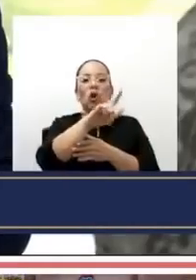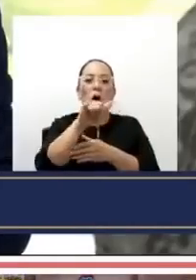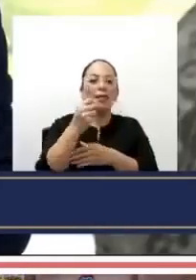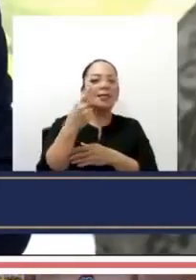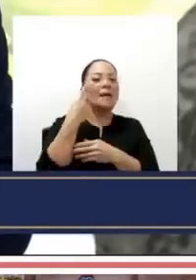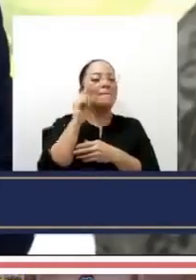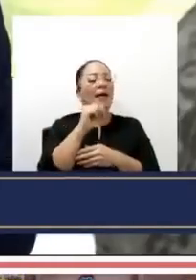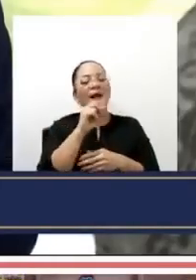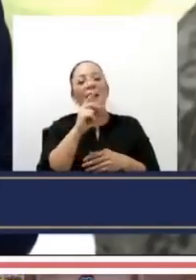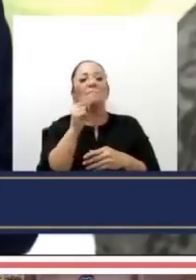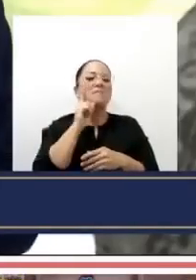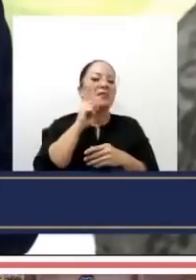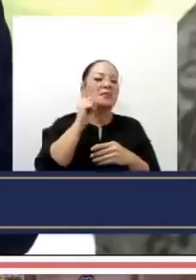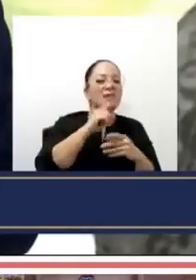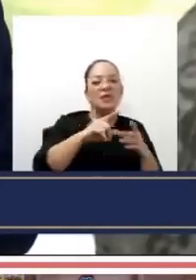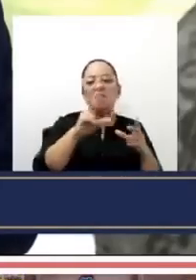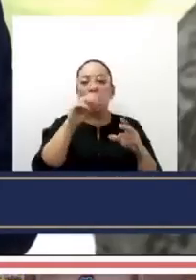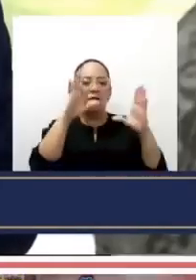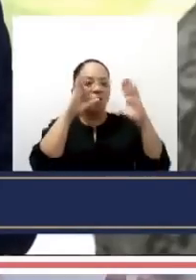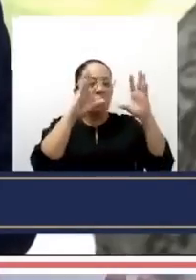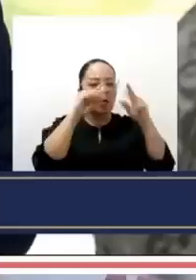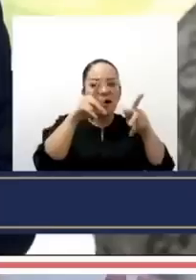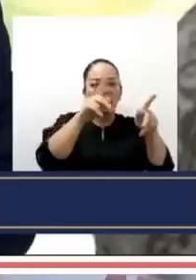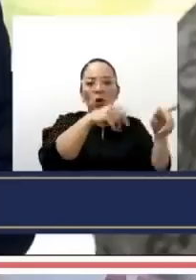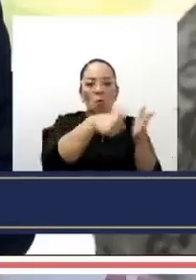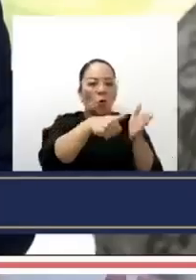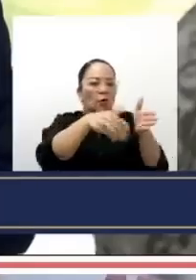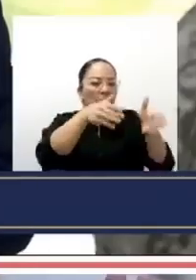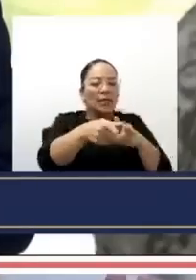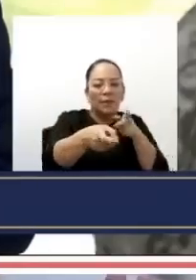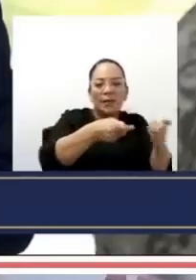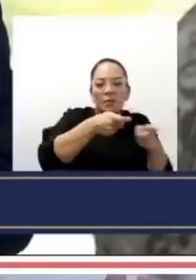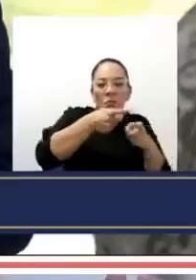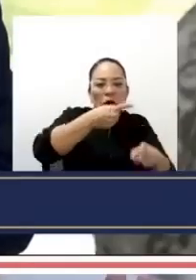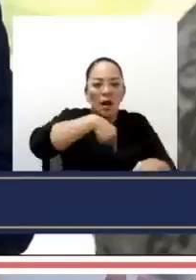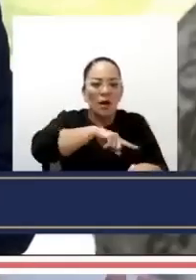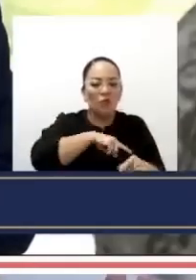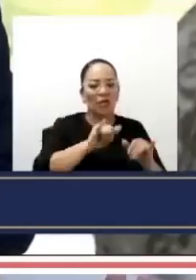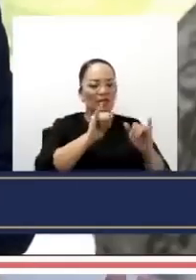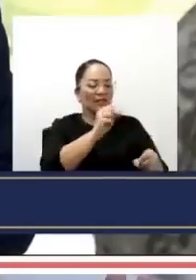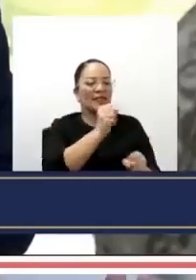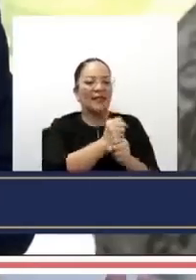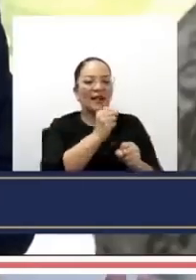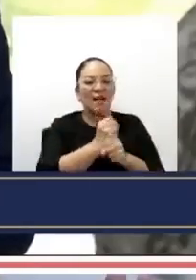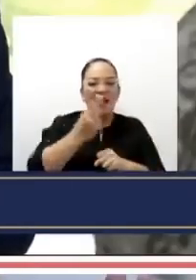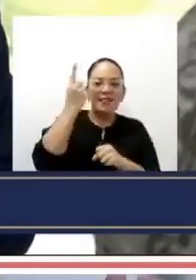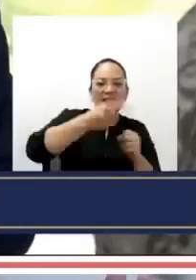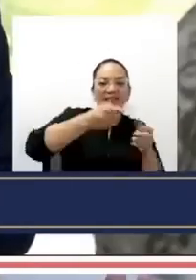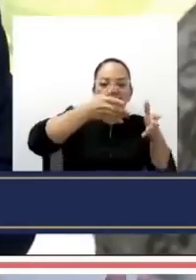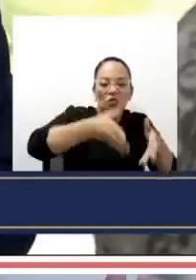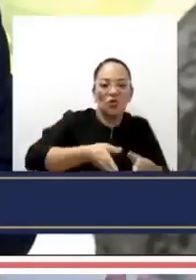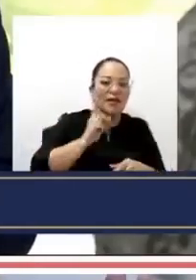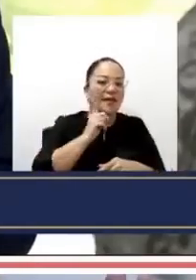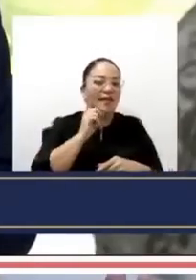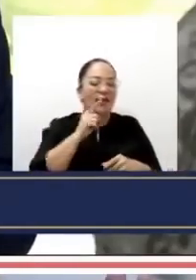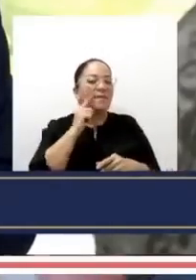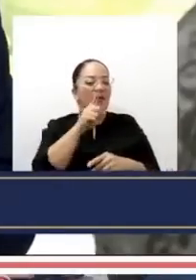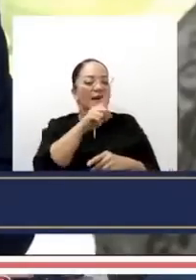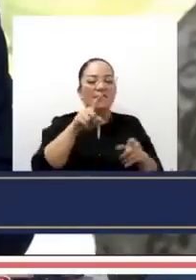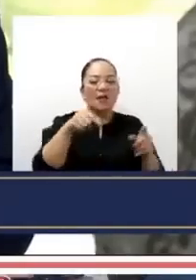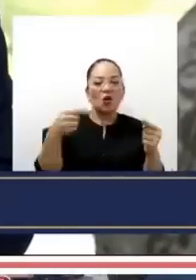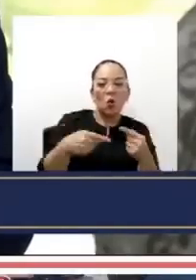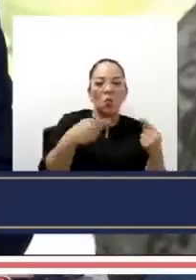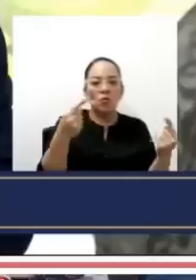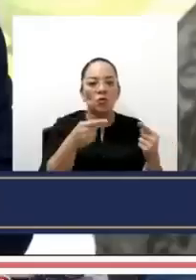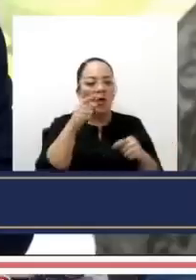con engaños y mentiras a los votantes para manipularnos. Así trabajan los dictadores, en engañar para eliminar oposición.